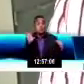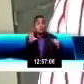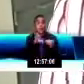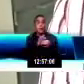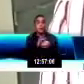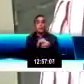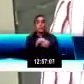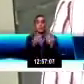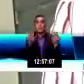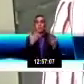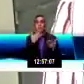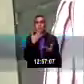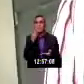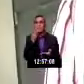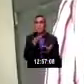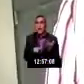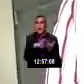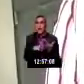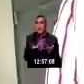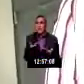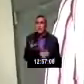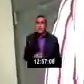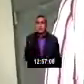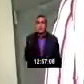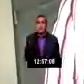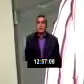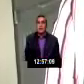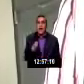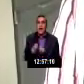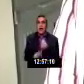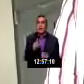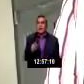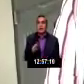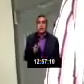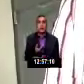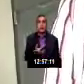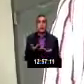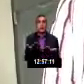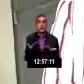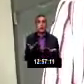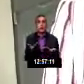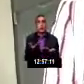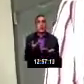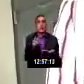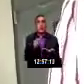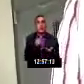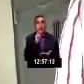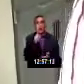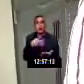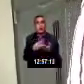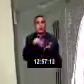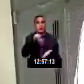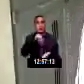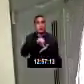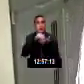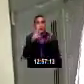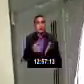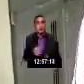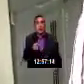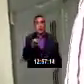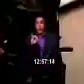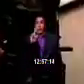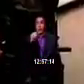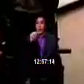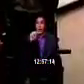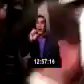a averiguar exactamente qué estaban haciendo y en conexión con qué o con quiénes los ciudadanos israelíes